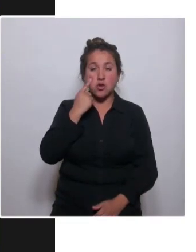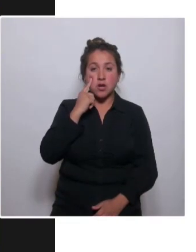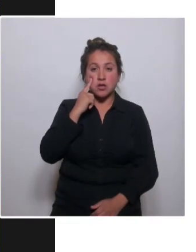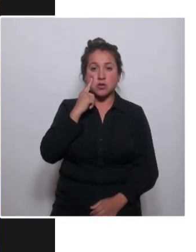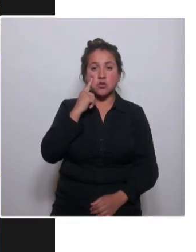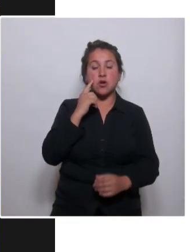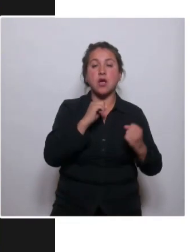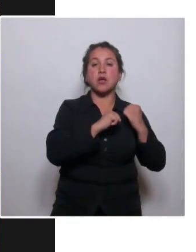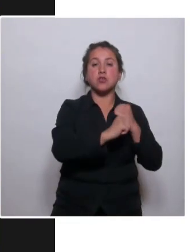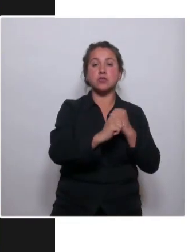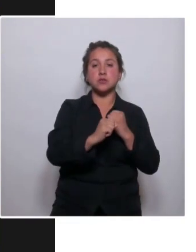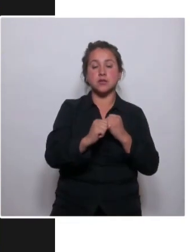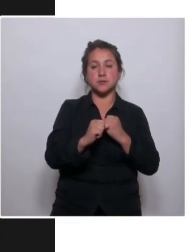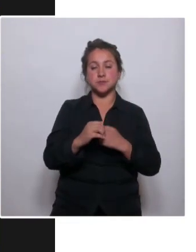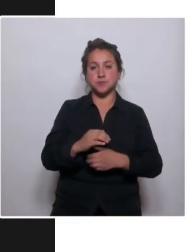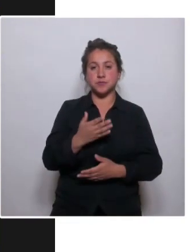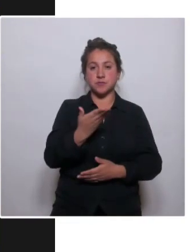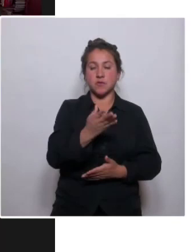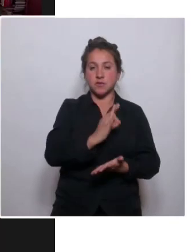Rechazo, señor secretario.